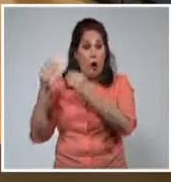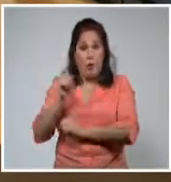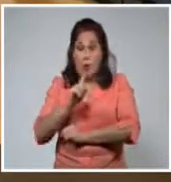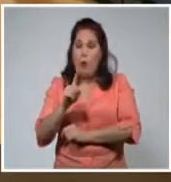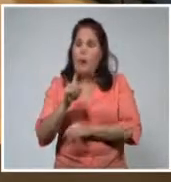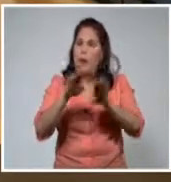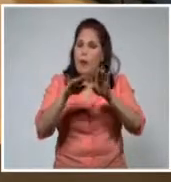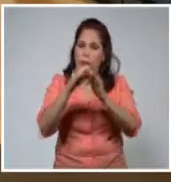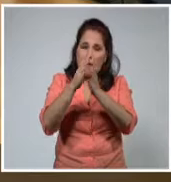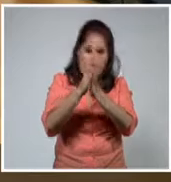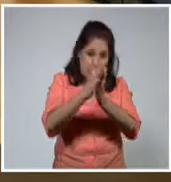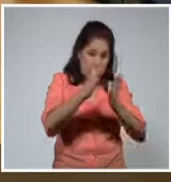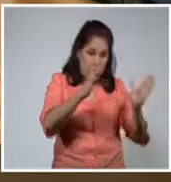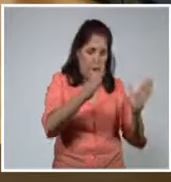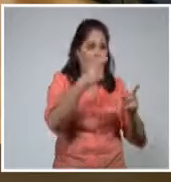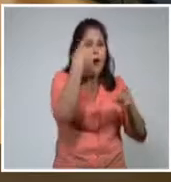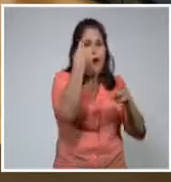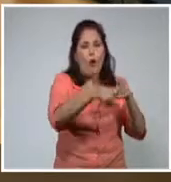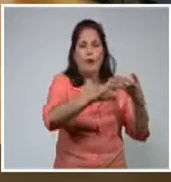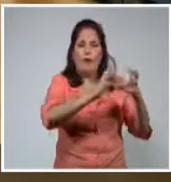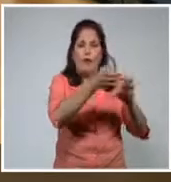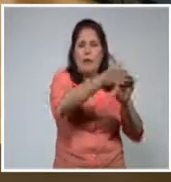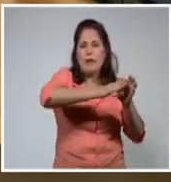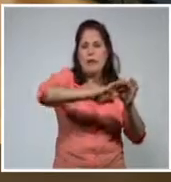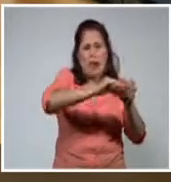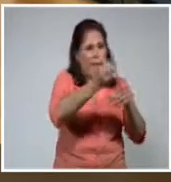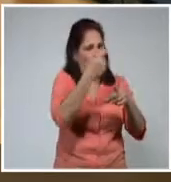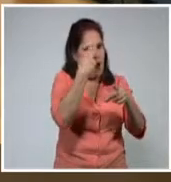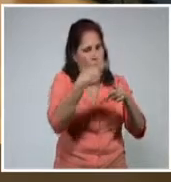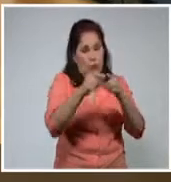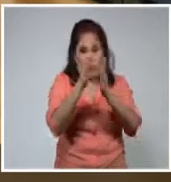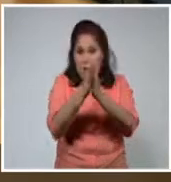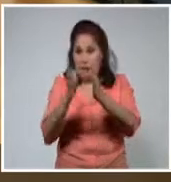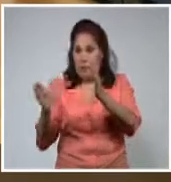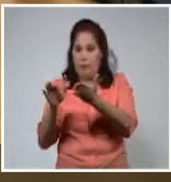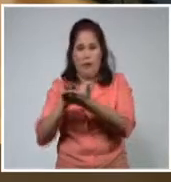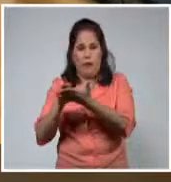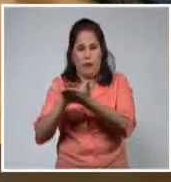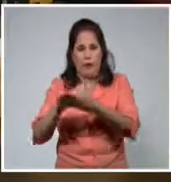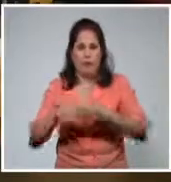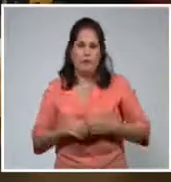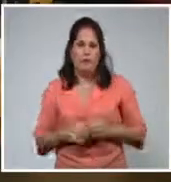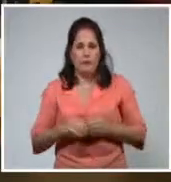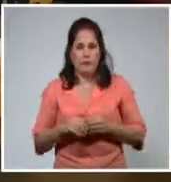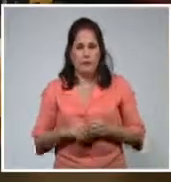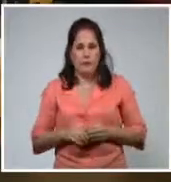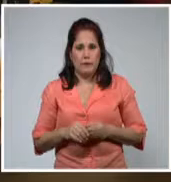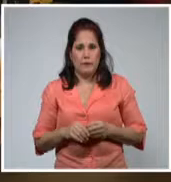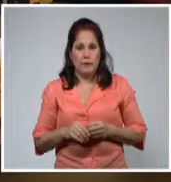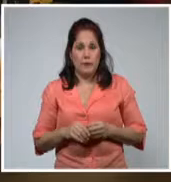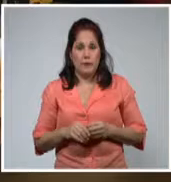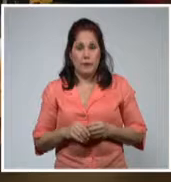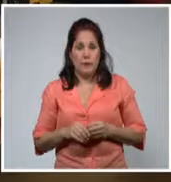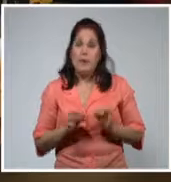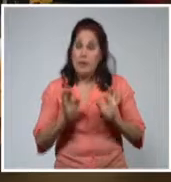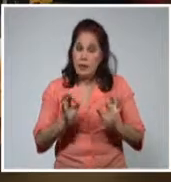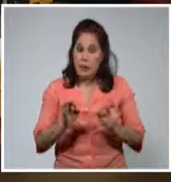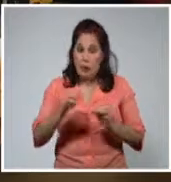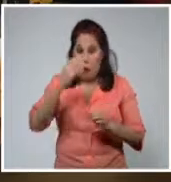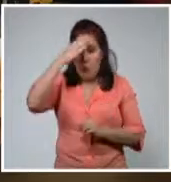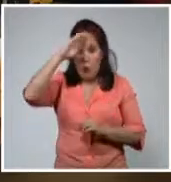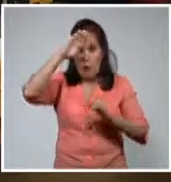acuerdo con estas evidencias obtenidas en el ADN en las restantes islas del Caribe. En el caso específico de